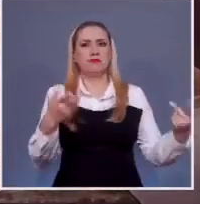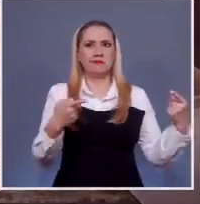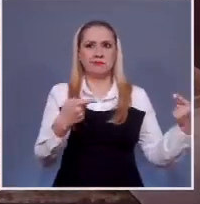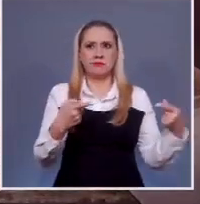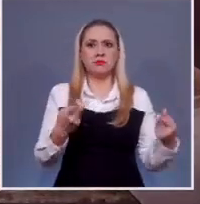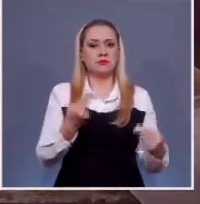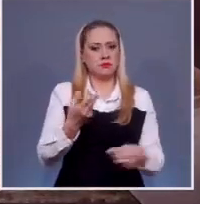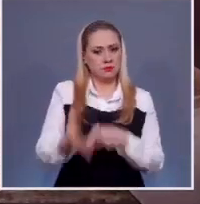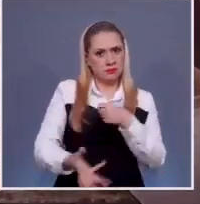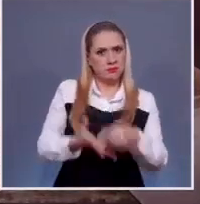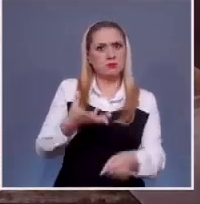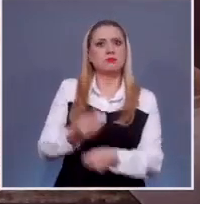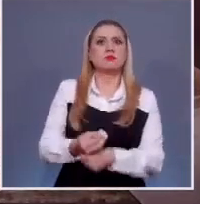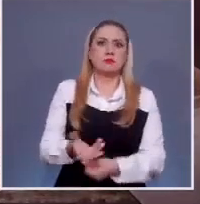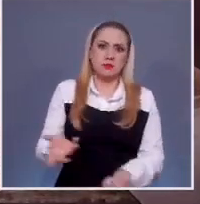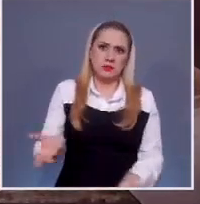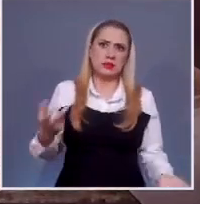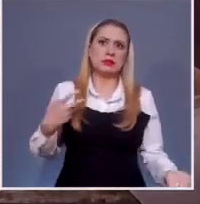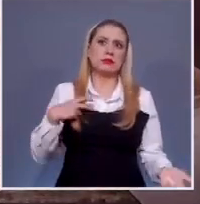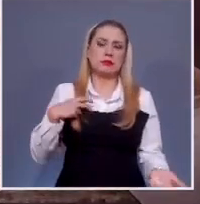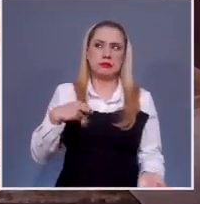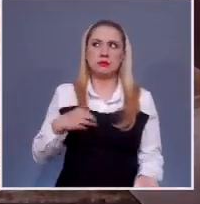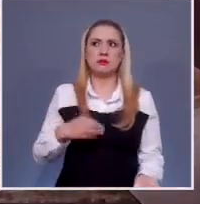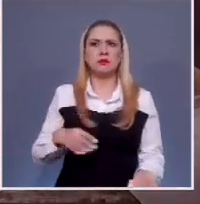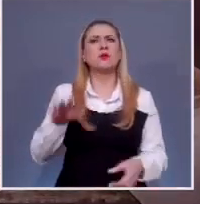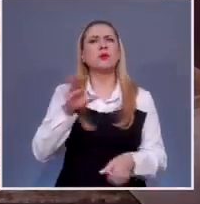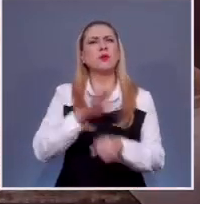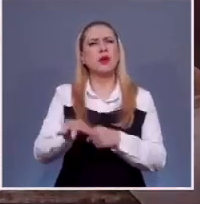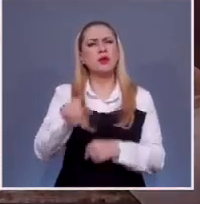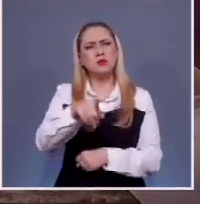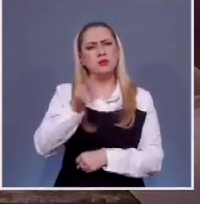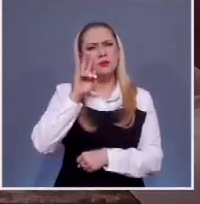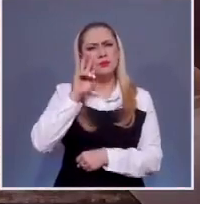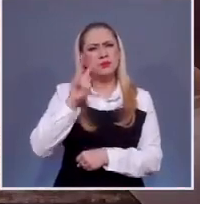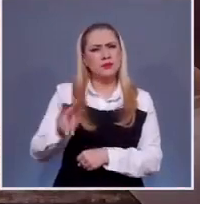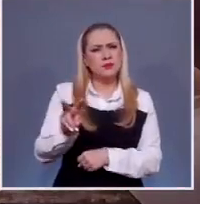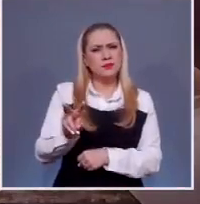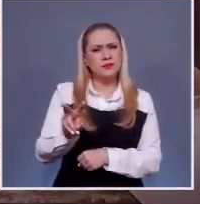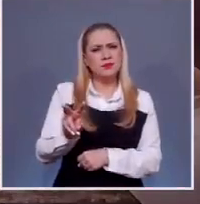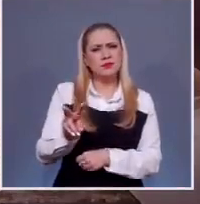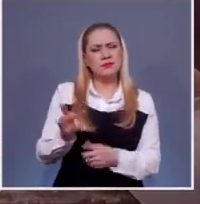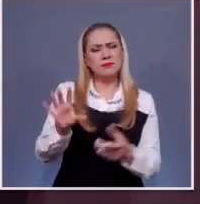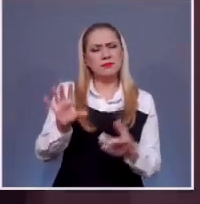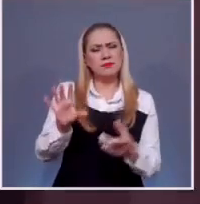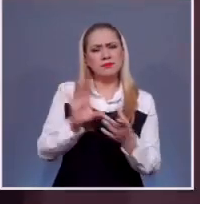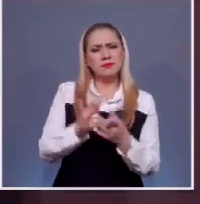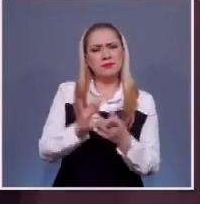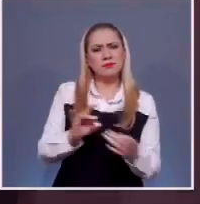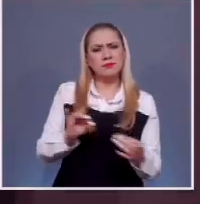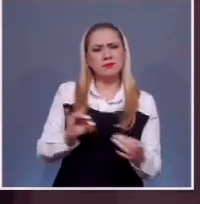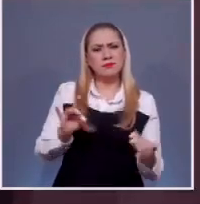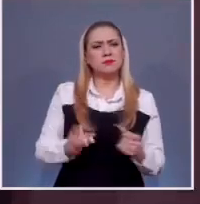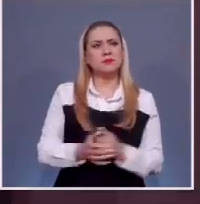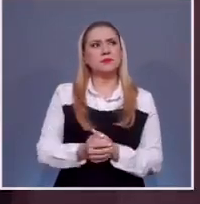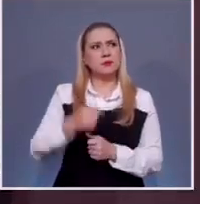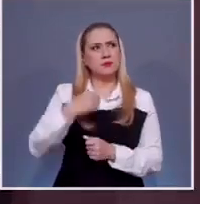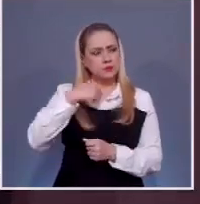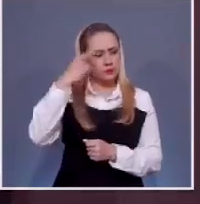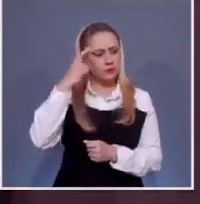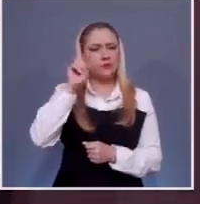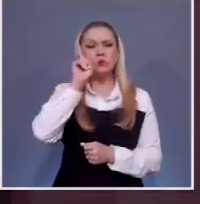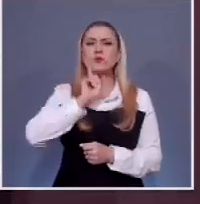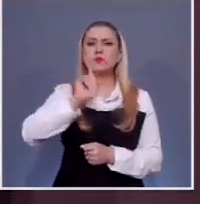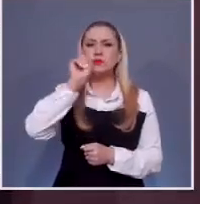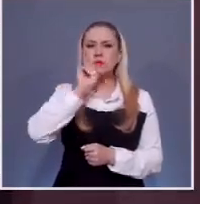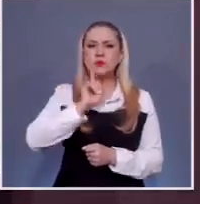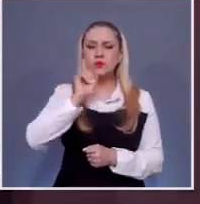modo. ¿No? No hay modo. ¿Qué caso se recuerda, doctora, que nos pueda comentar? Sí, un caso muy significativo para mí fue una mujer de más o menos 40